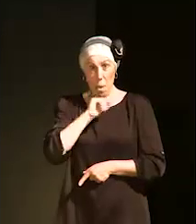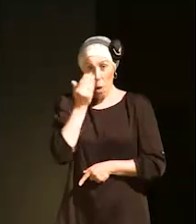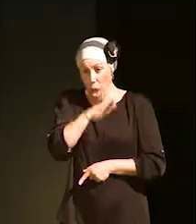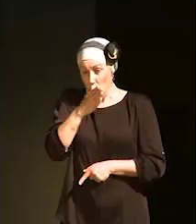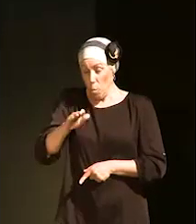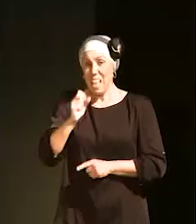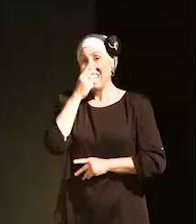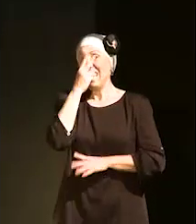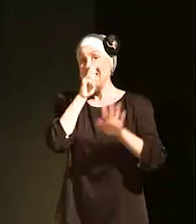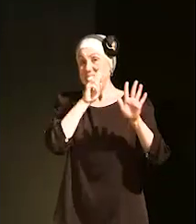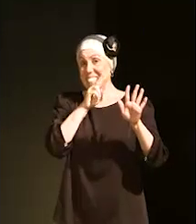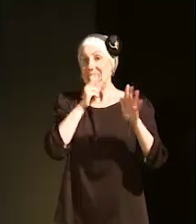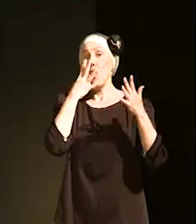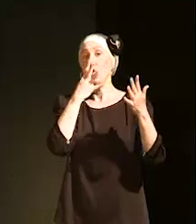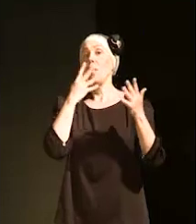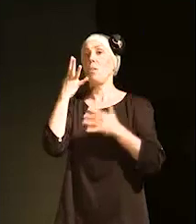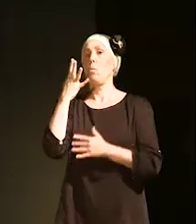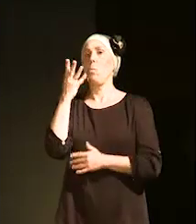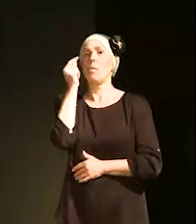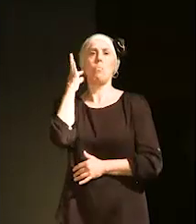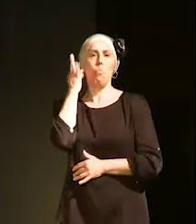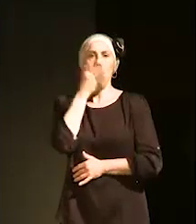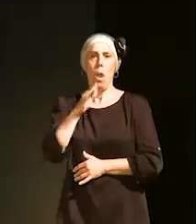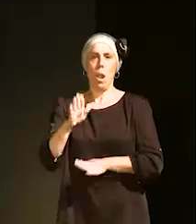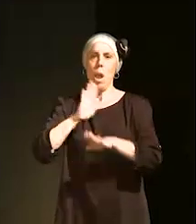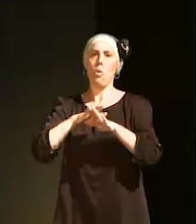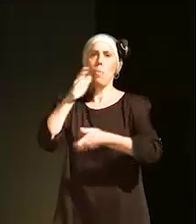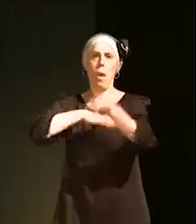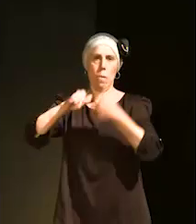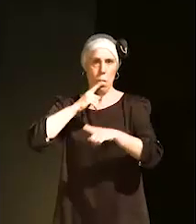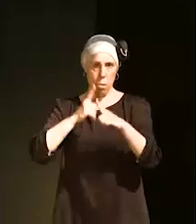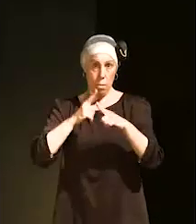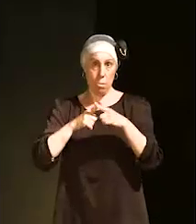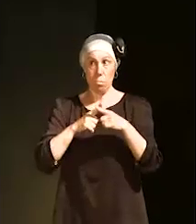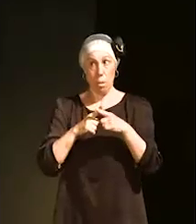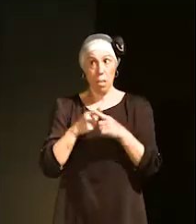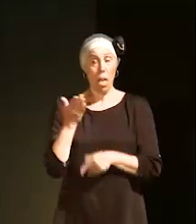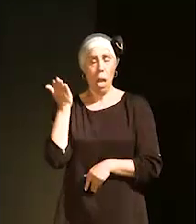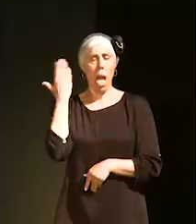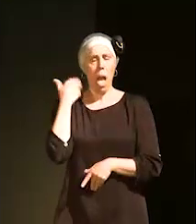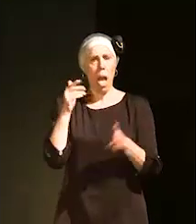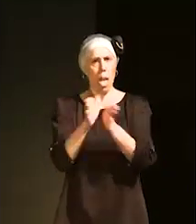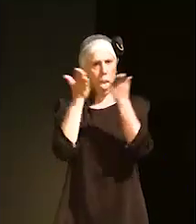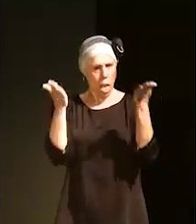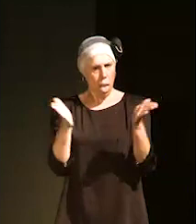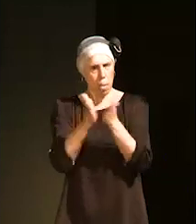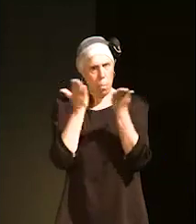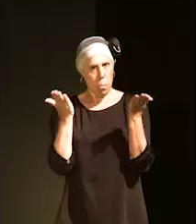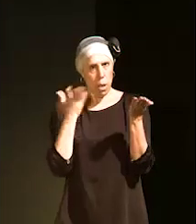794 mujeres ayer lo vi en la prensa